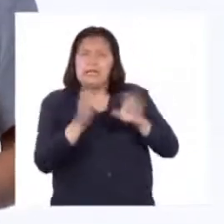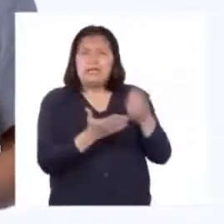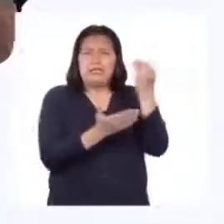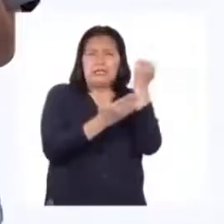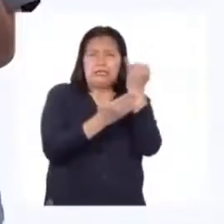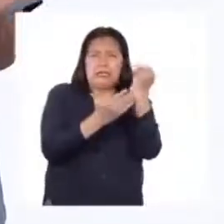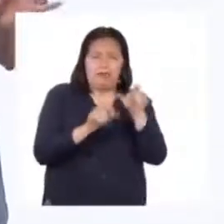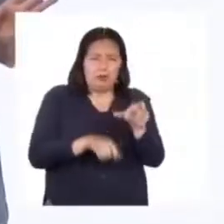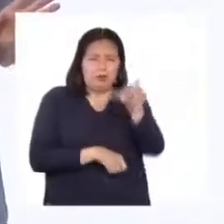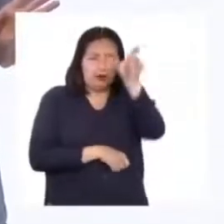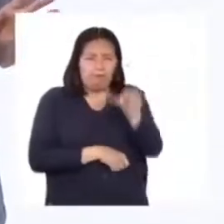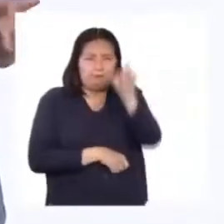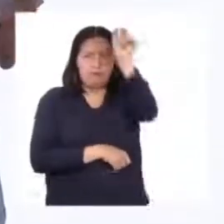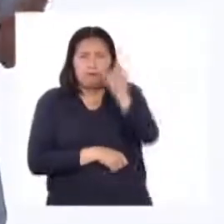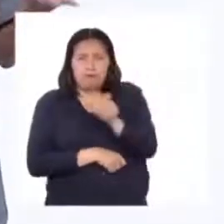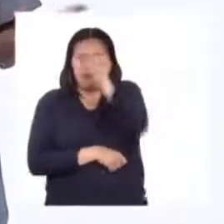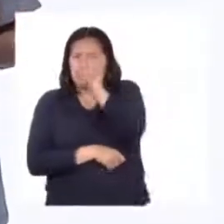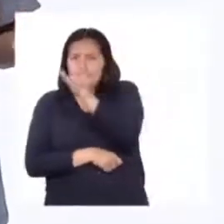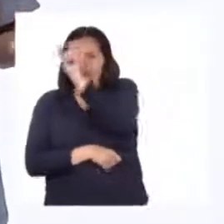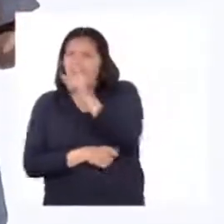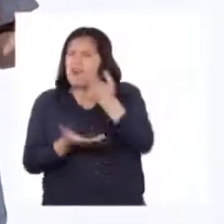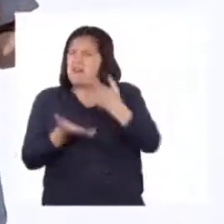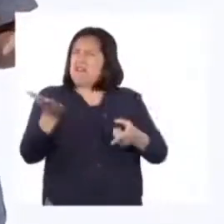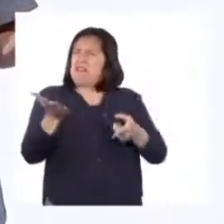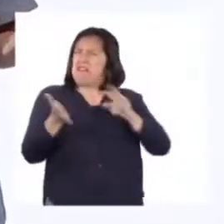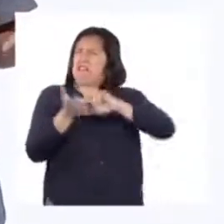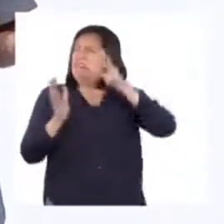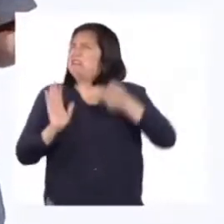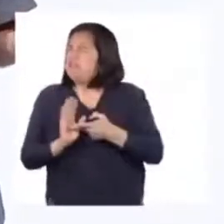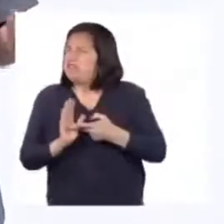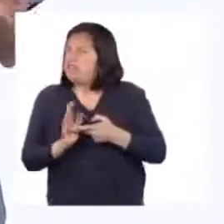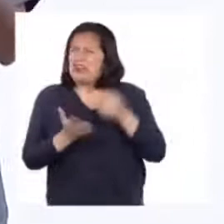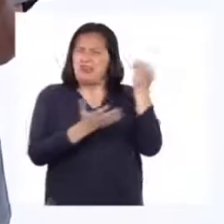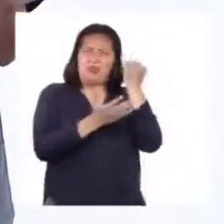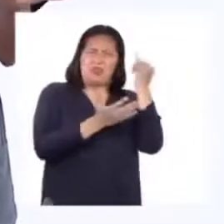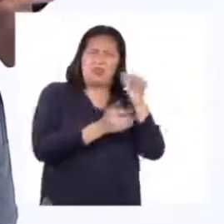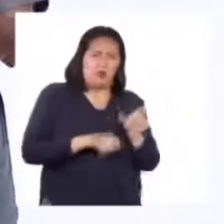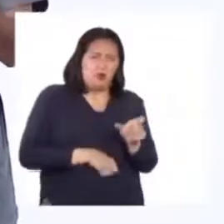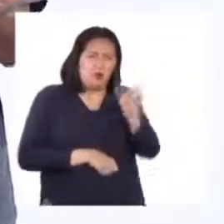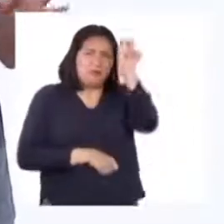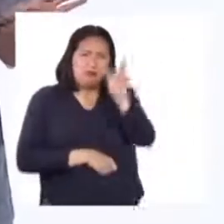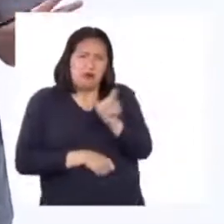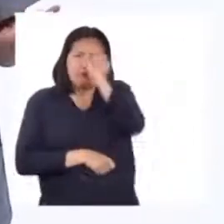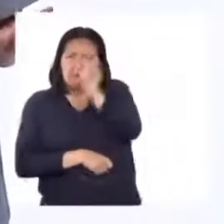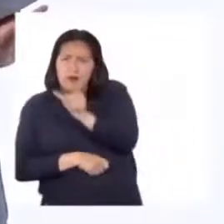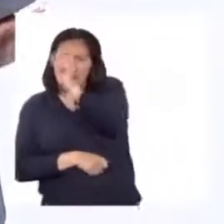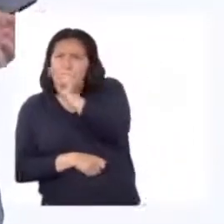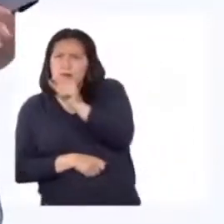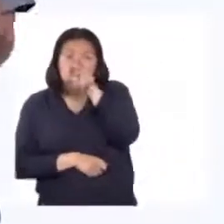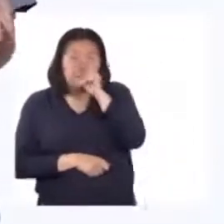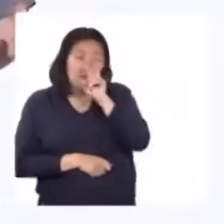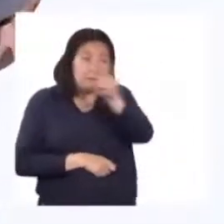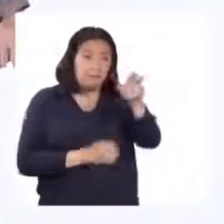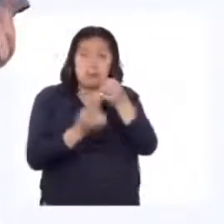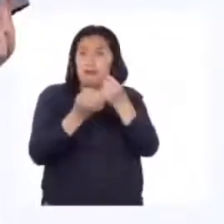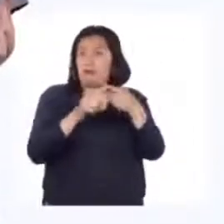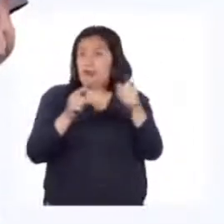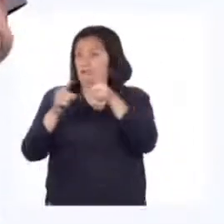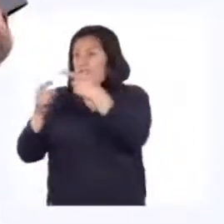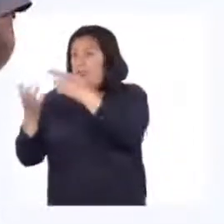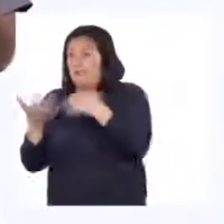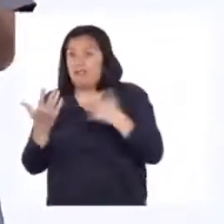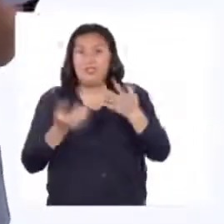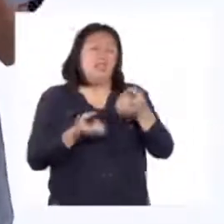de barras. Y ahora les pregunto, ¿qué son los gráficos de barras? Seguro que han visto muchos de estos gráficos en diversos medios